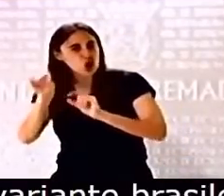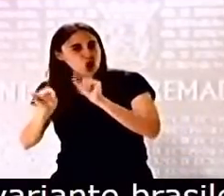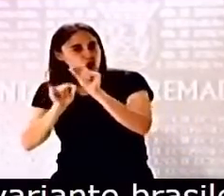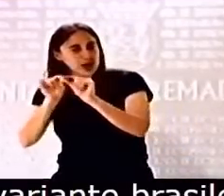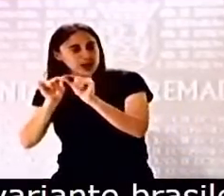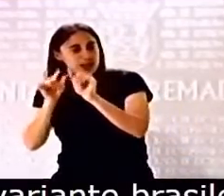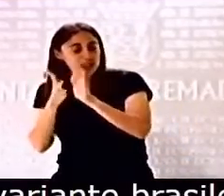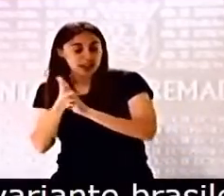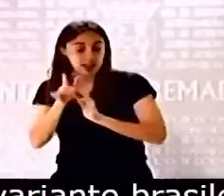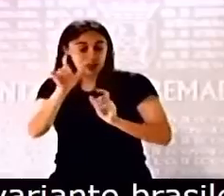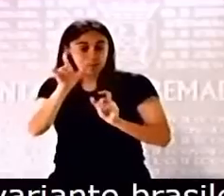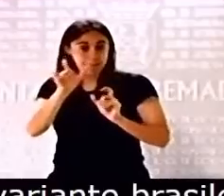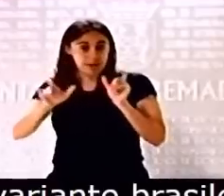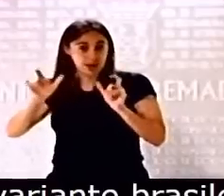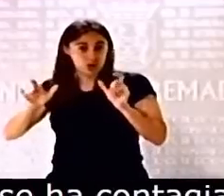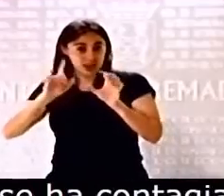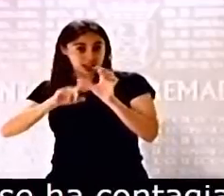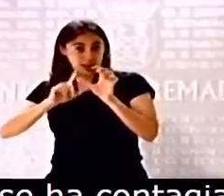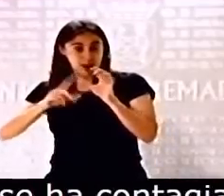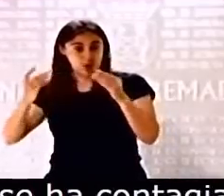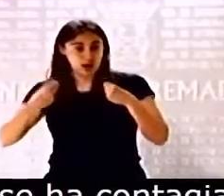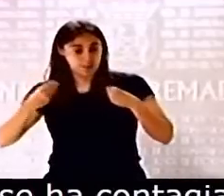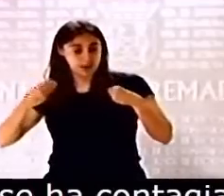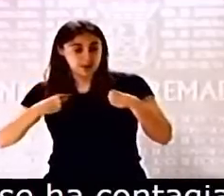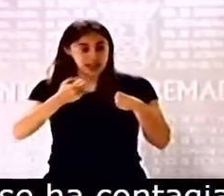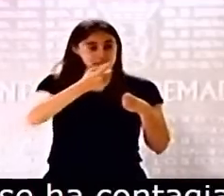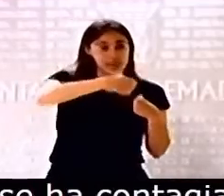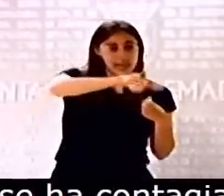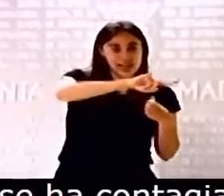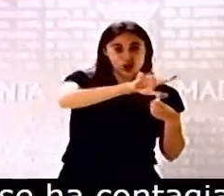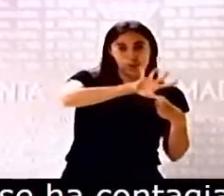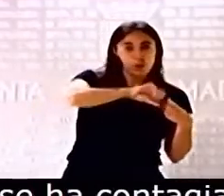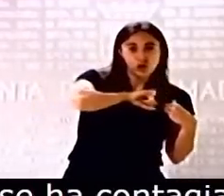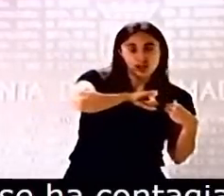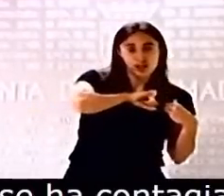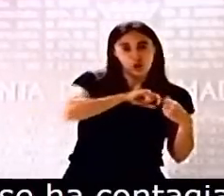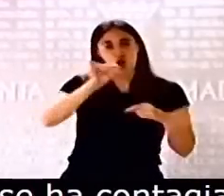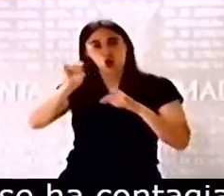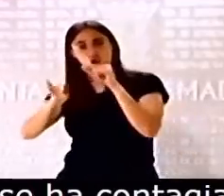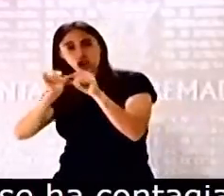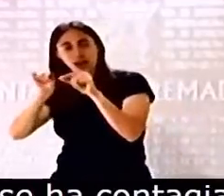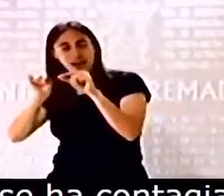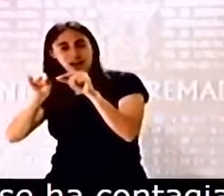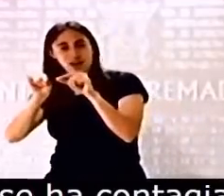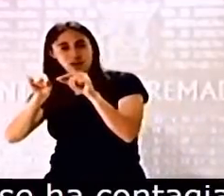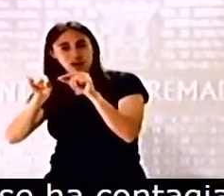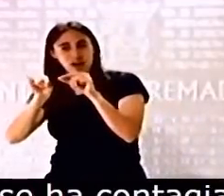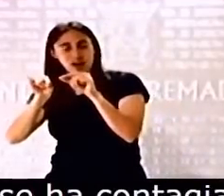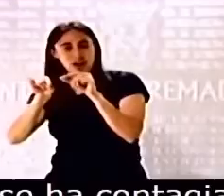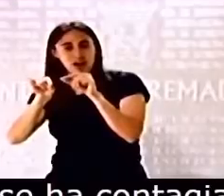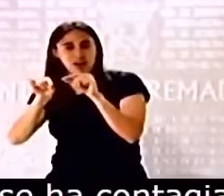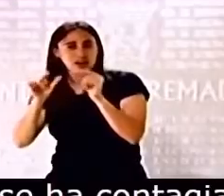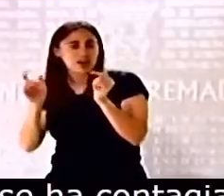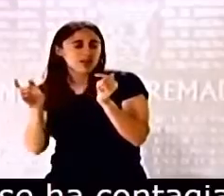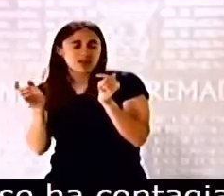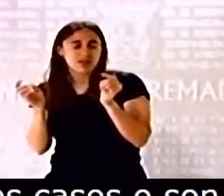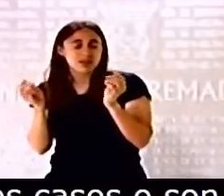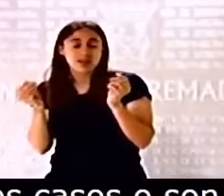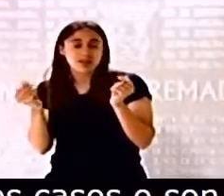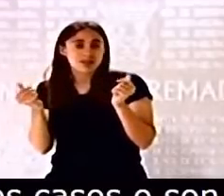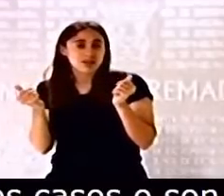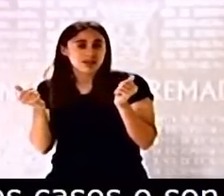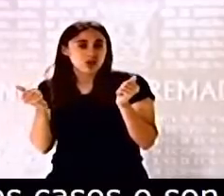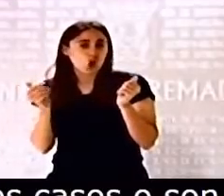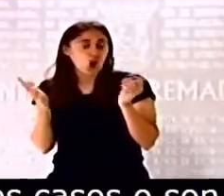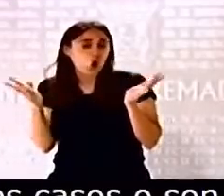personas que ya viven en Extremadura por parte de esos casos, o son todos los casos que se han detectado